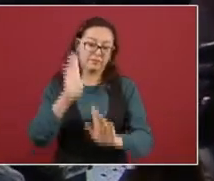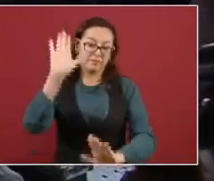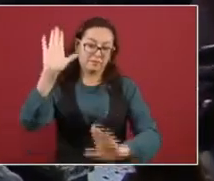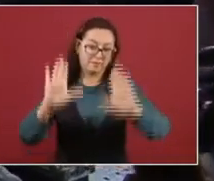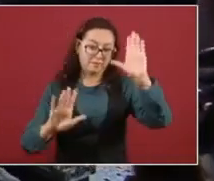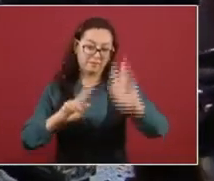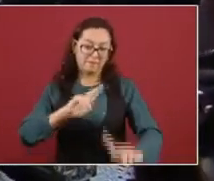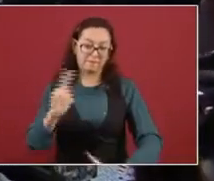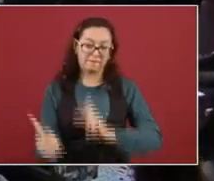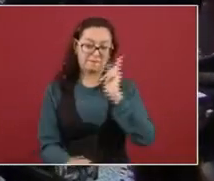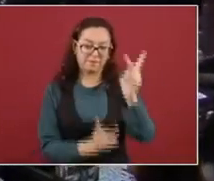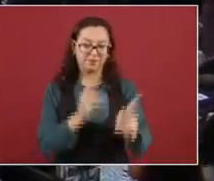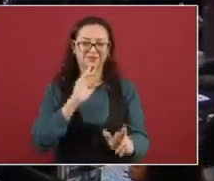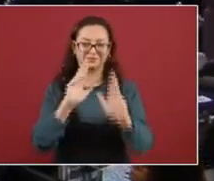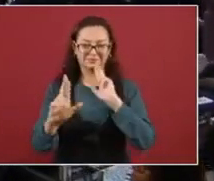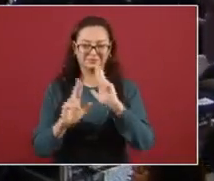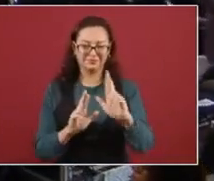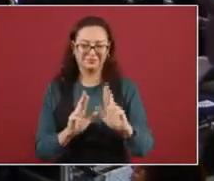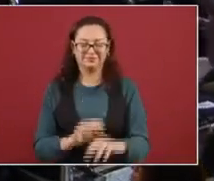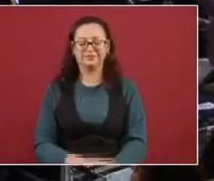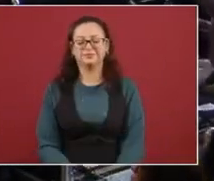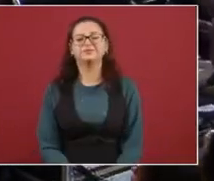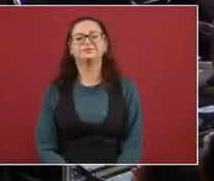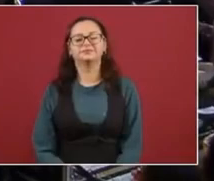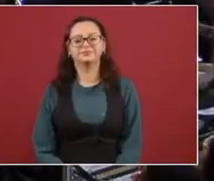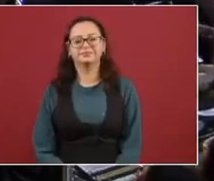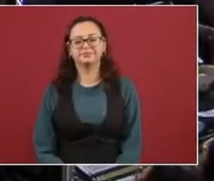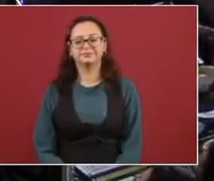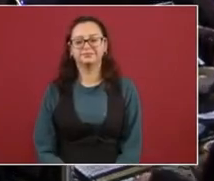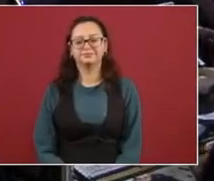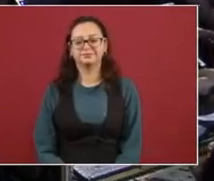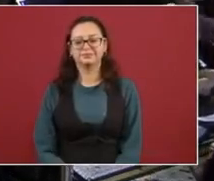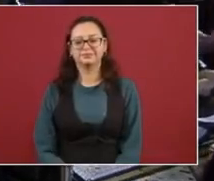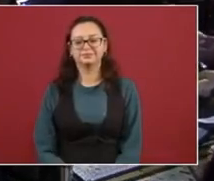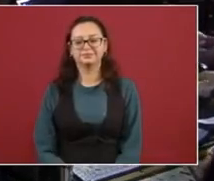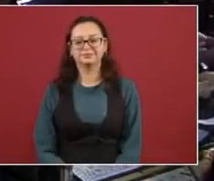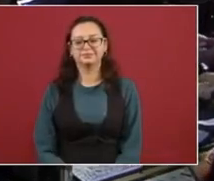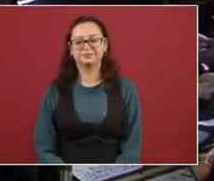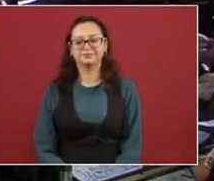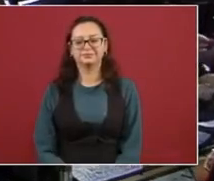la sesión de preguntas y respuestas.